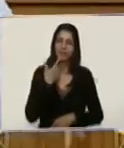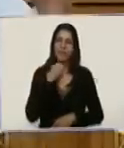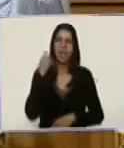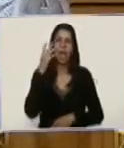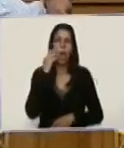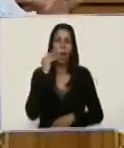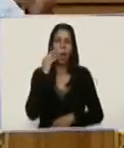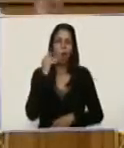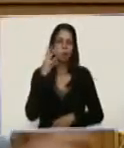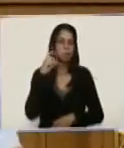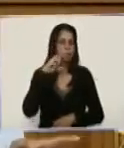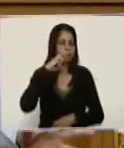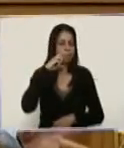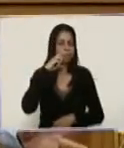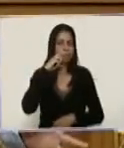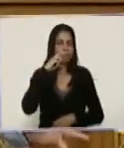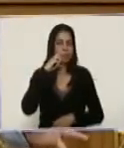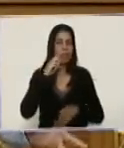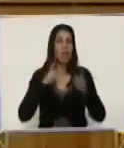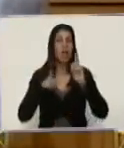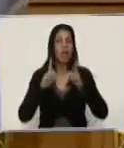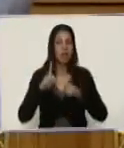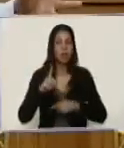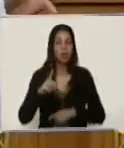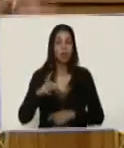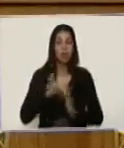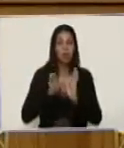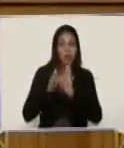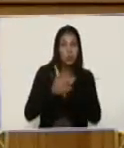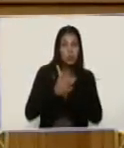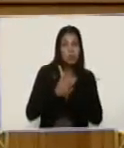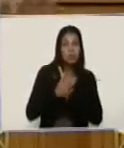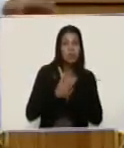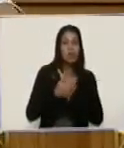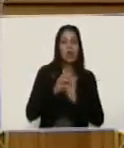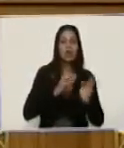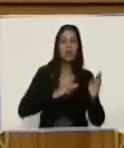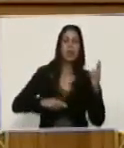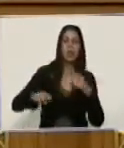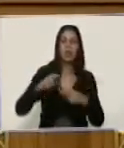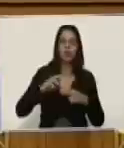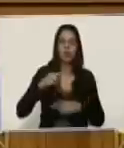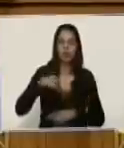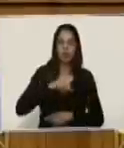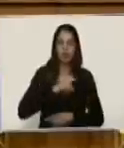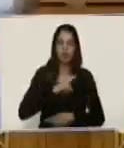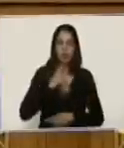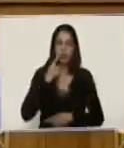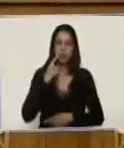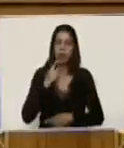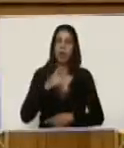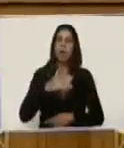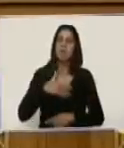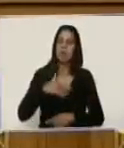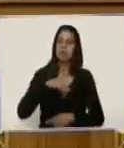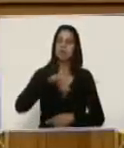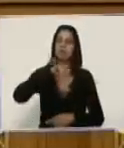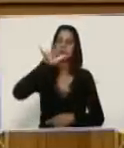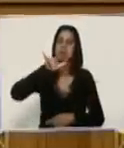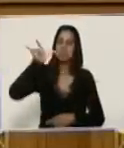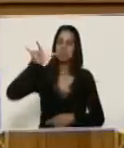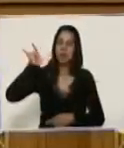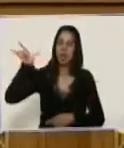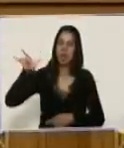desde la clandestinidad y desde la revolución hemos tenido la posibilidad de viajar